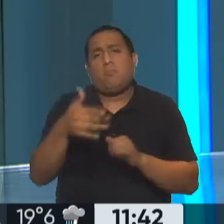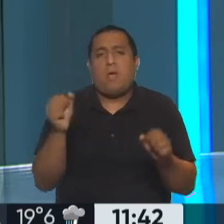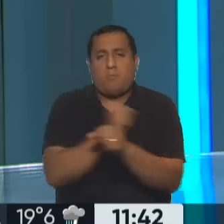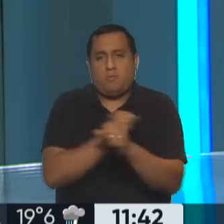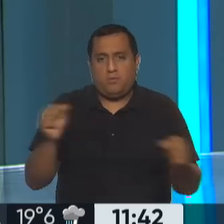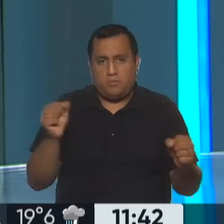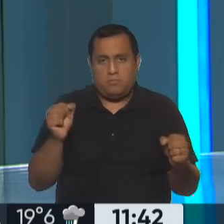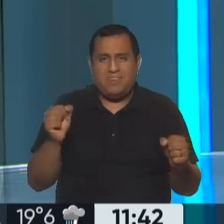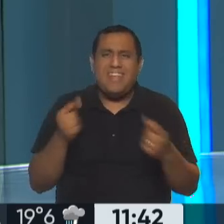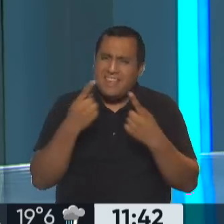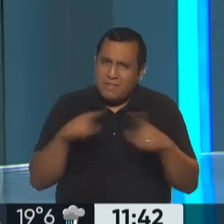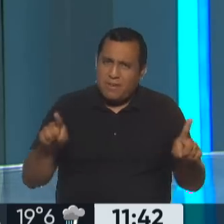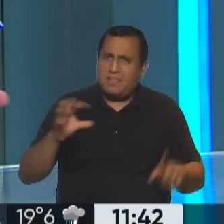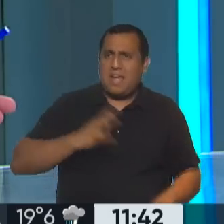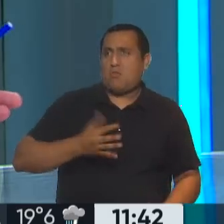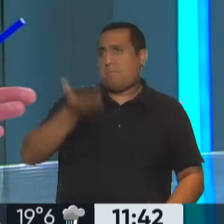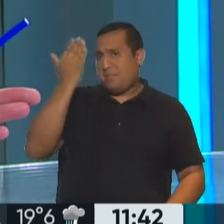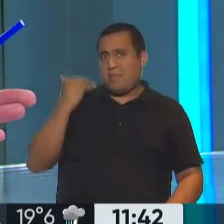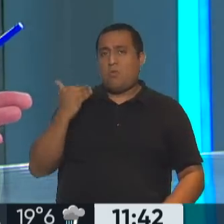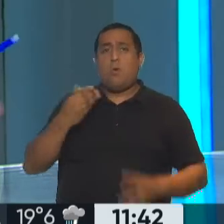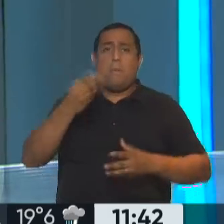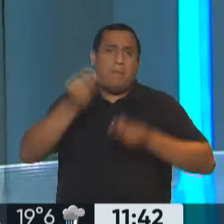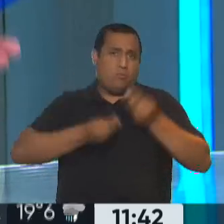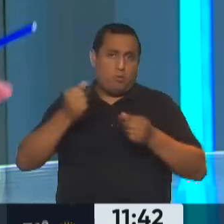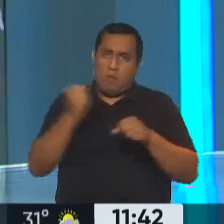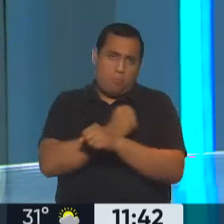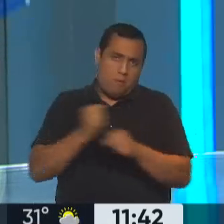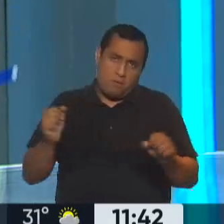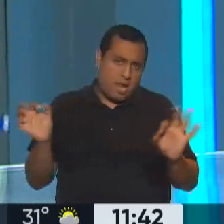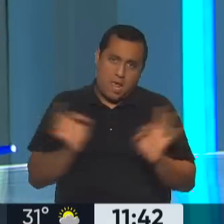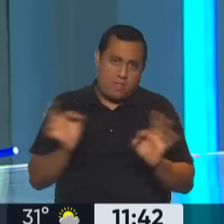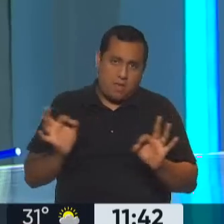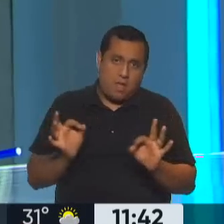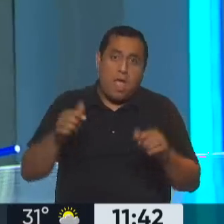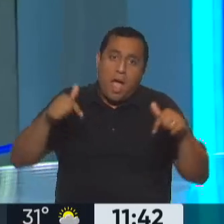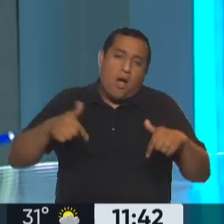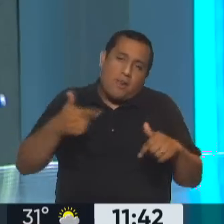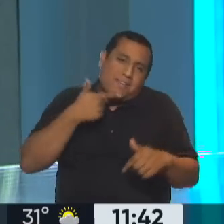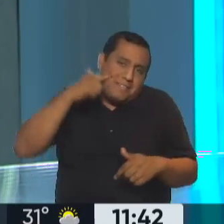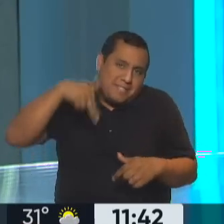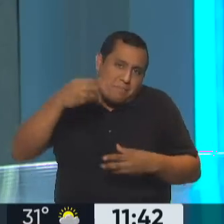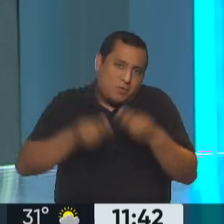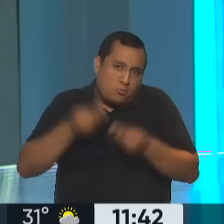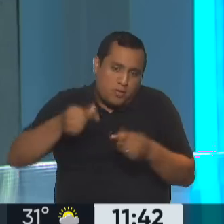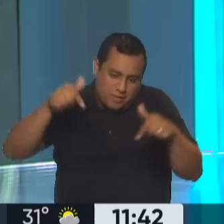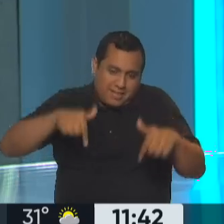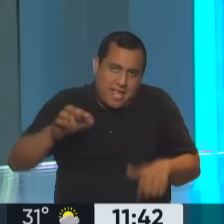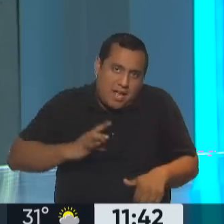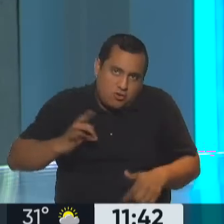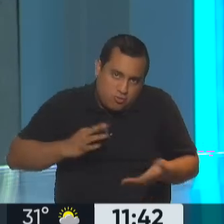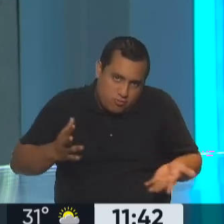muy diferente de lo que sucedía el año pasado, donde el presupuesto no se había aprobado. En más, estamos sin presupuesto. La Argentina está sin presupuesto